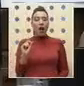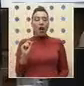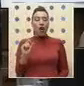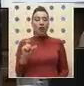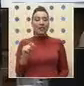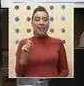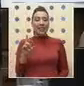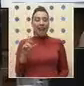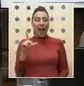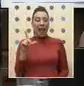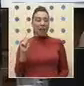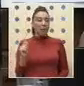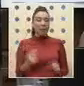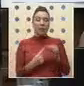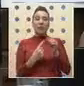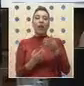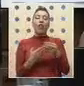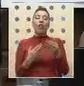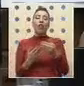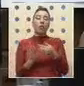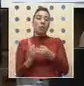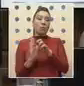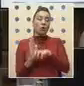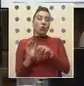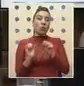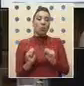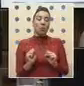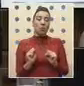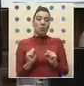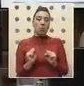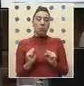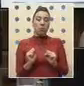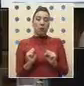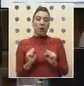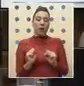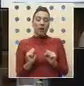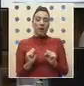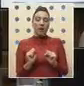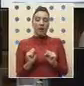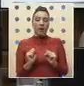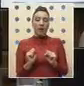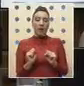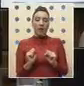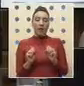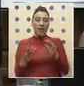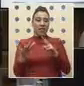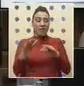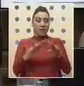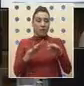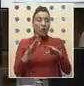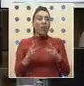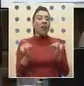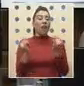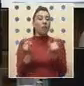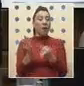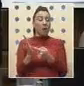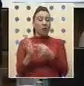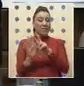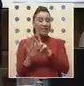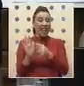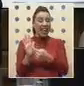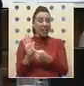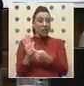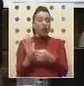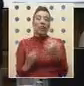en un proyecto donde pueden haber efectos por la manera que está desarrollado y formulado que sería